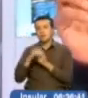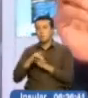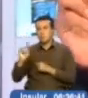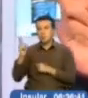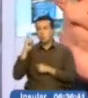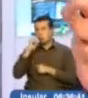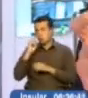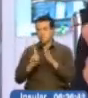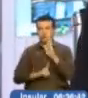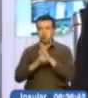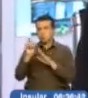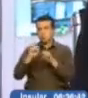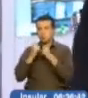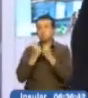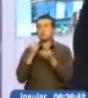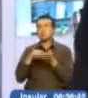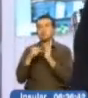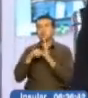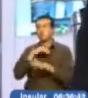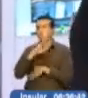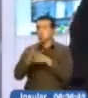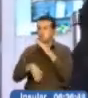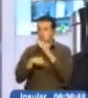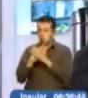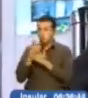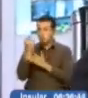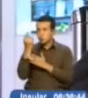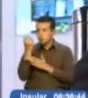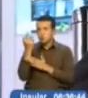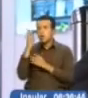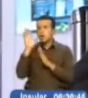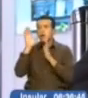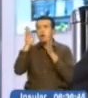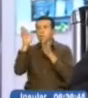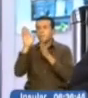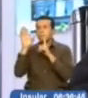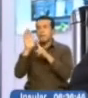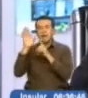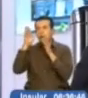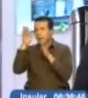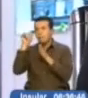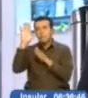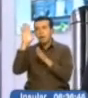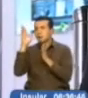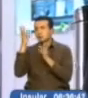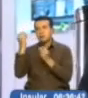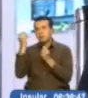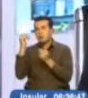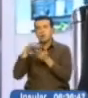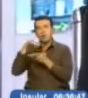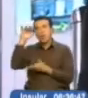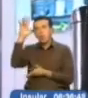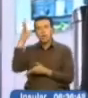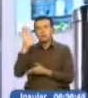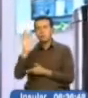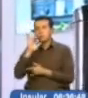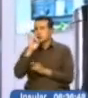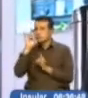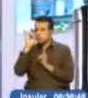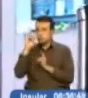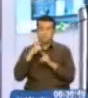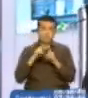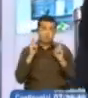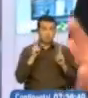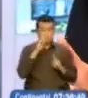del desarrollo social es que todos nosotros nos entreguemos en cuerpo y alma al capital. Creo que la posibilidad de